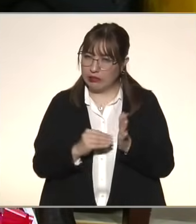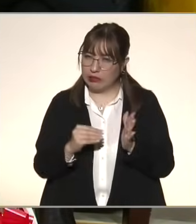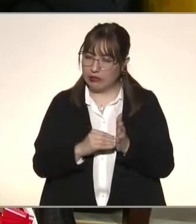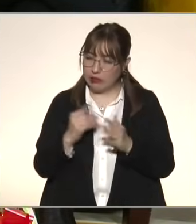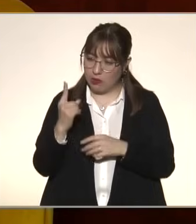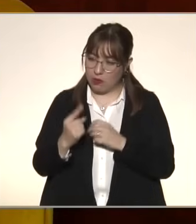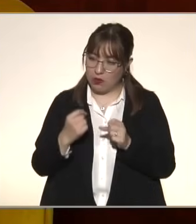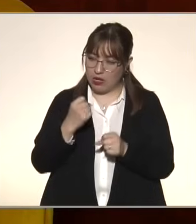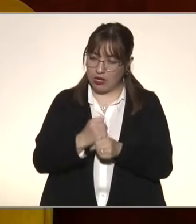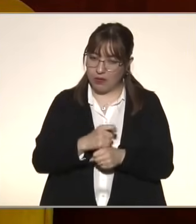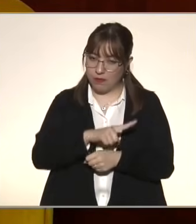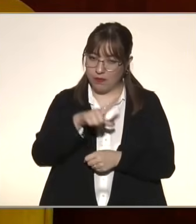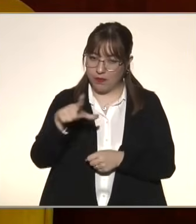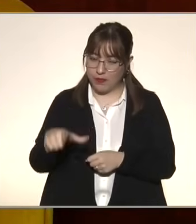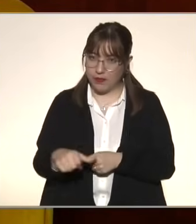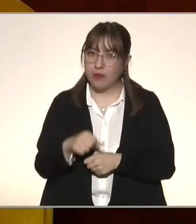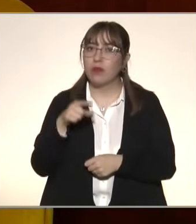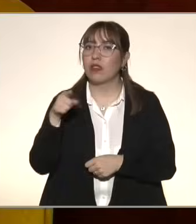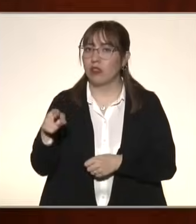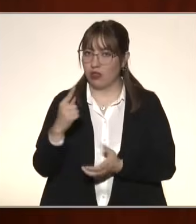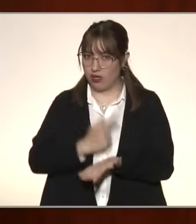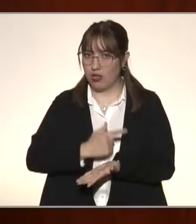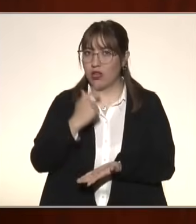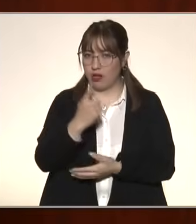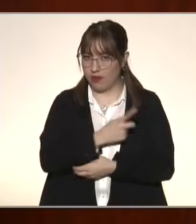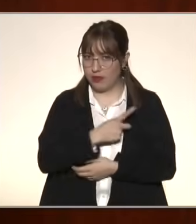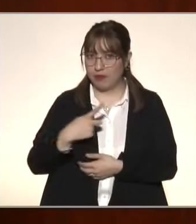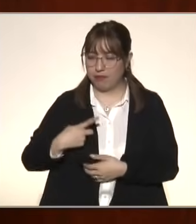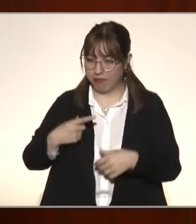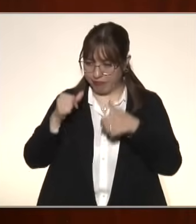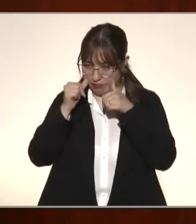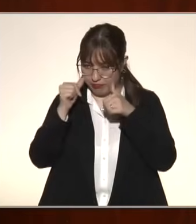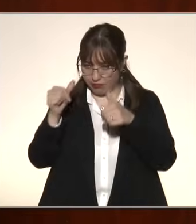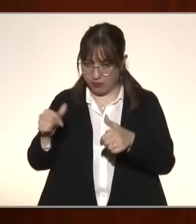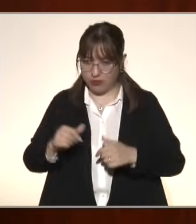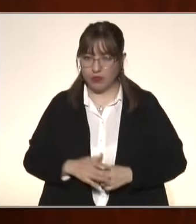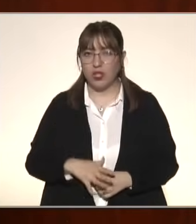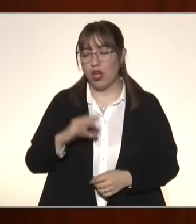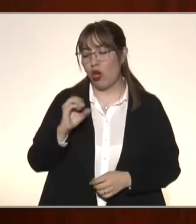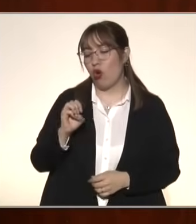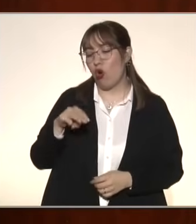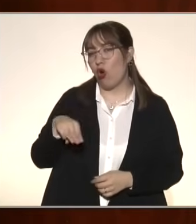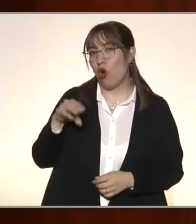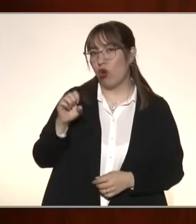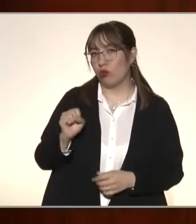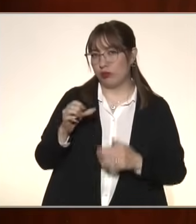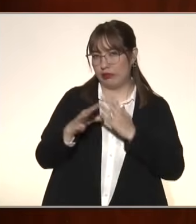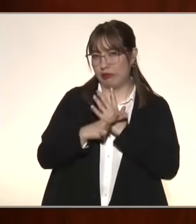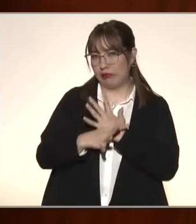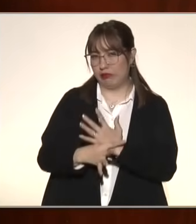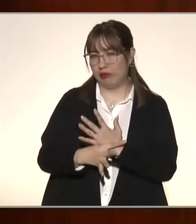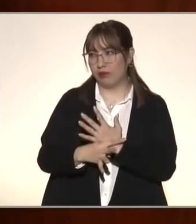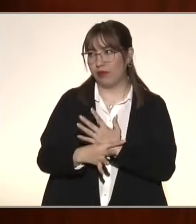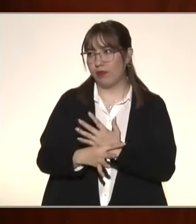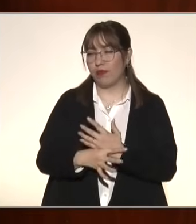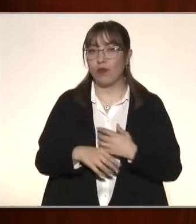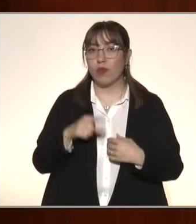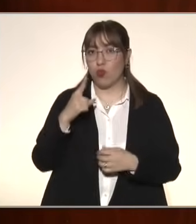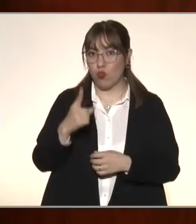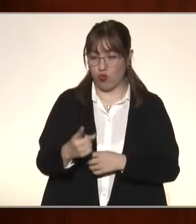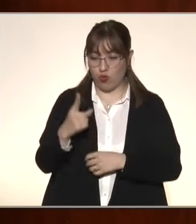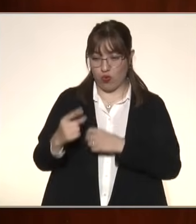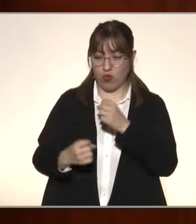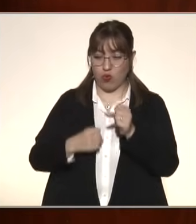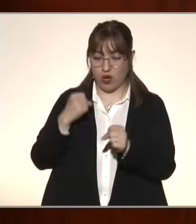año, ¿no? Entonces sí lo tengo que tratar, ¿no? De hecho, la Organización Mundial de la Salud nos dice, si antes del año